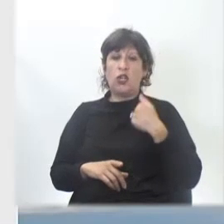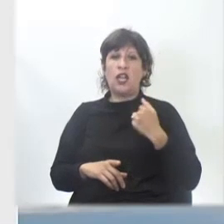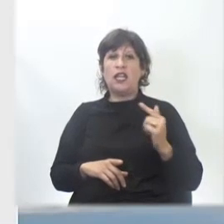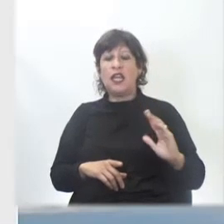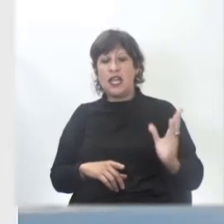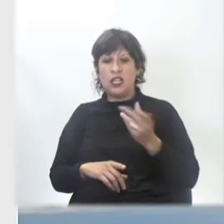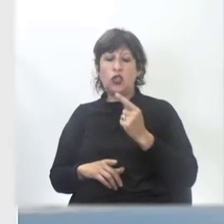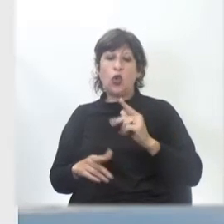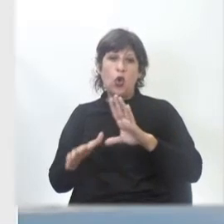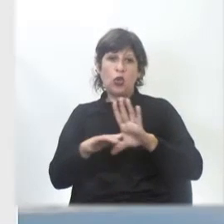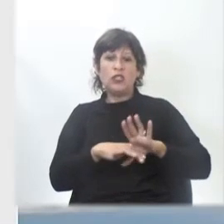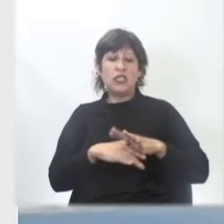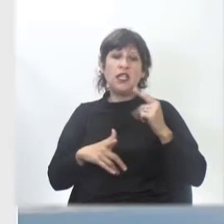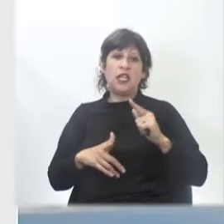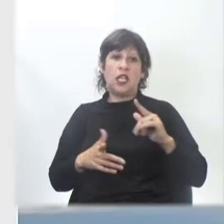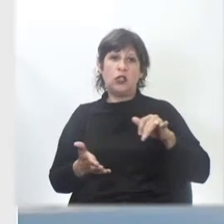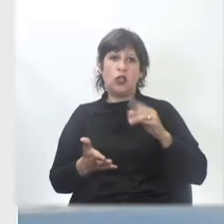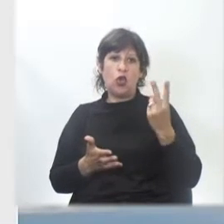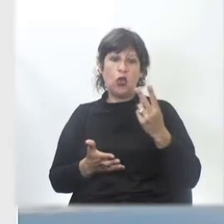los aviones se jubilan.